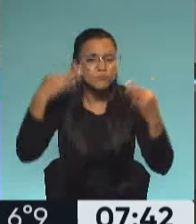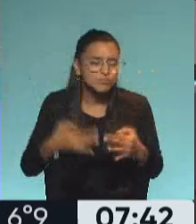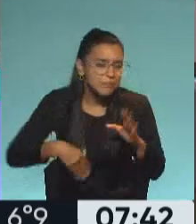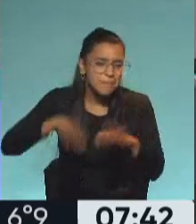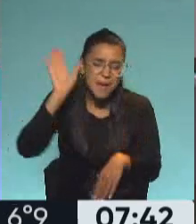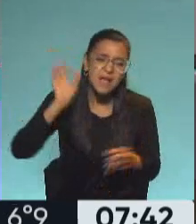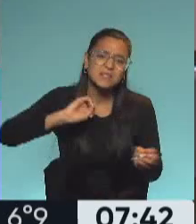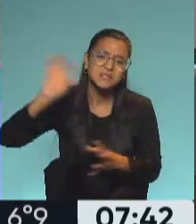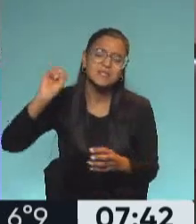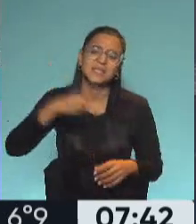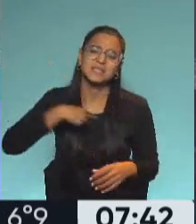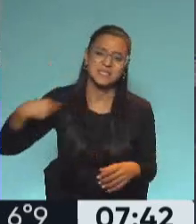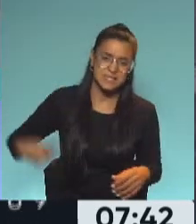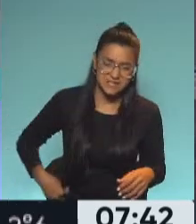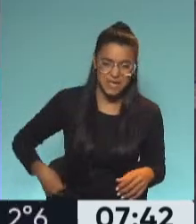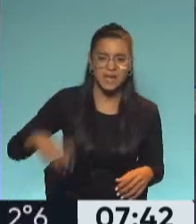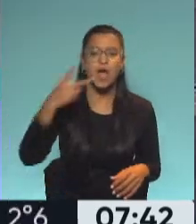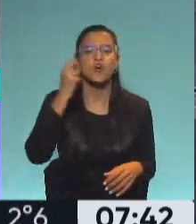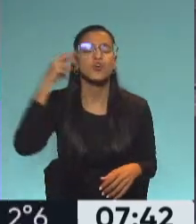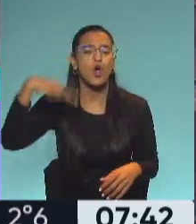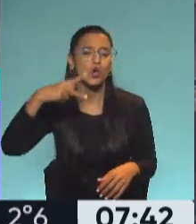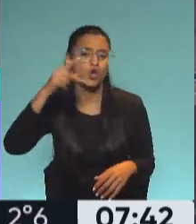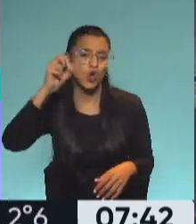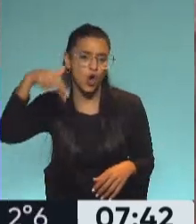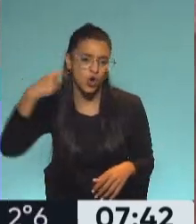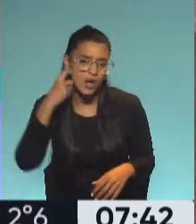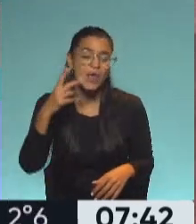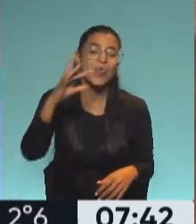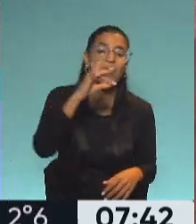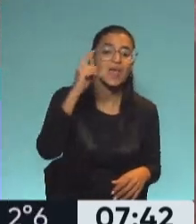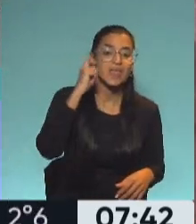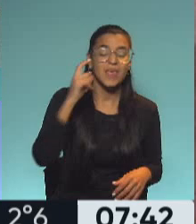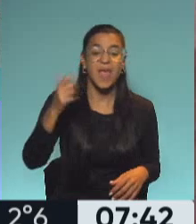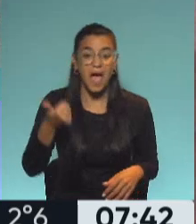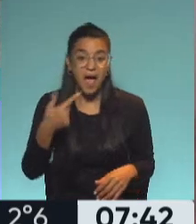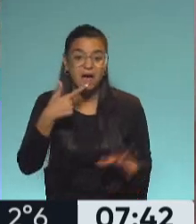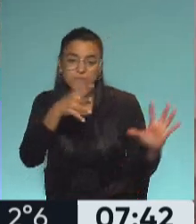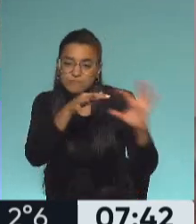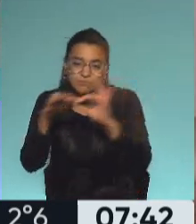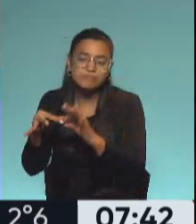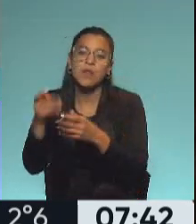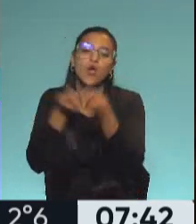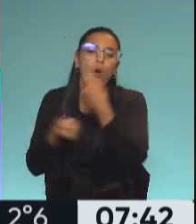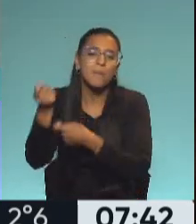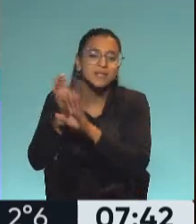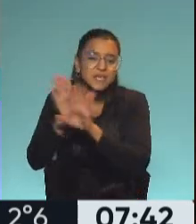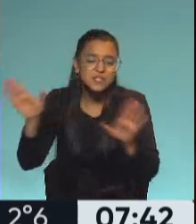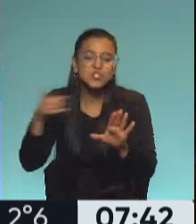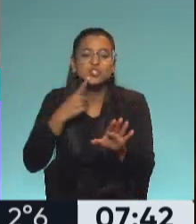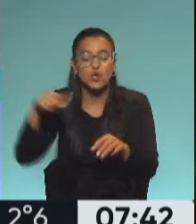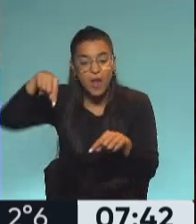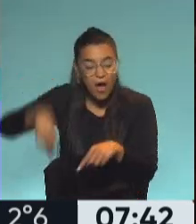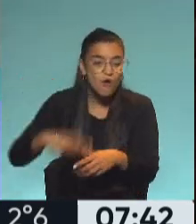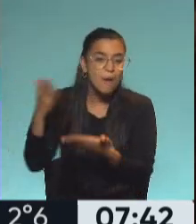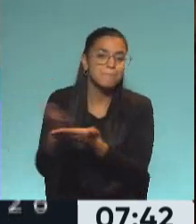fundamentalmente hacia China y Hong Kong. Desde la DGA negaron cualquier vinculación con el cese de comercialización de Hacienda que llevan adelante